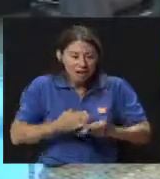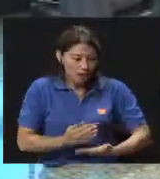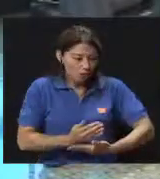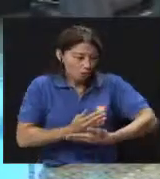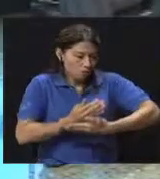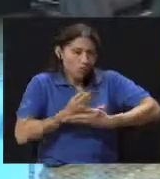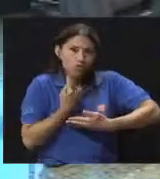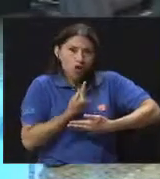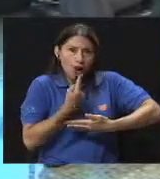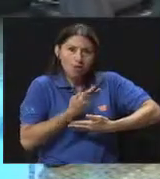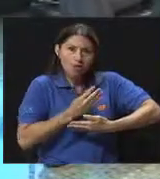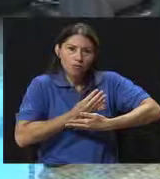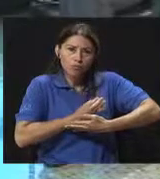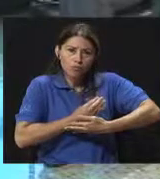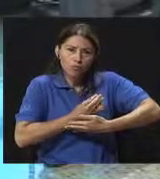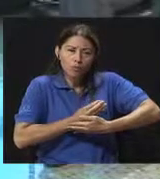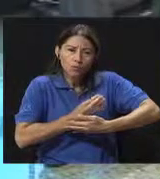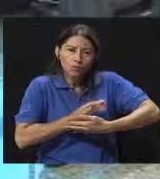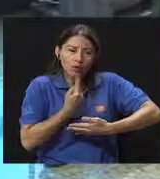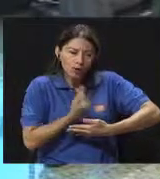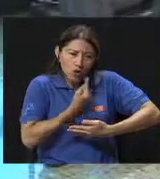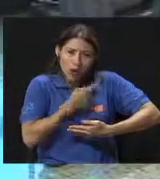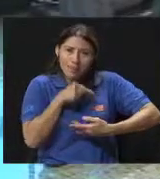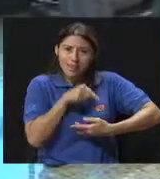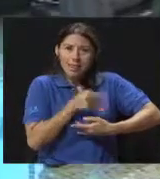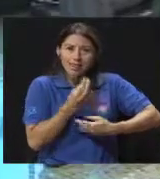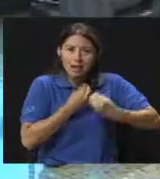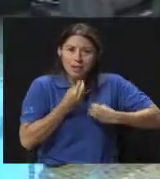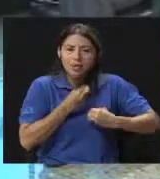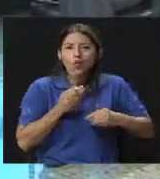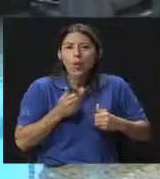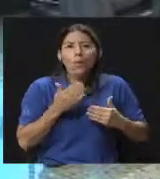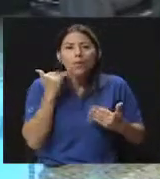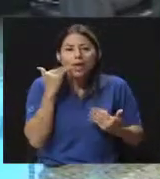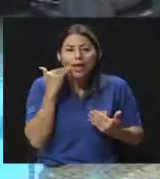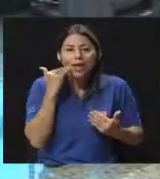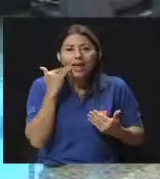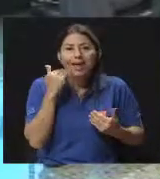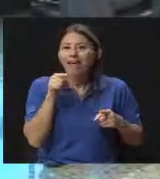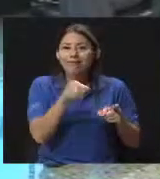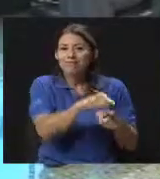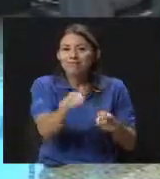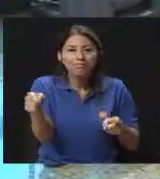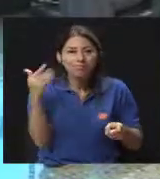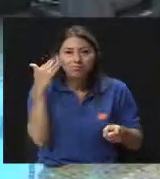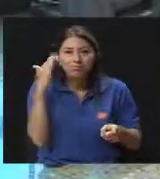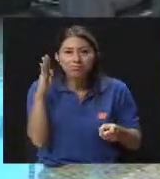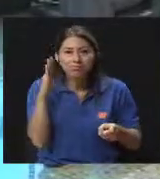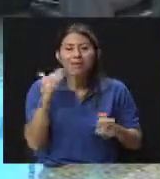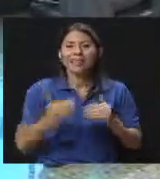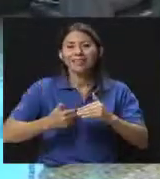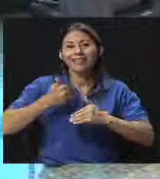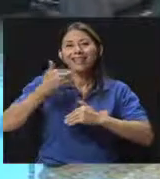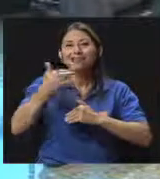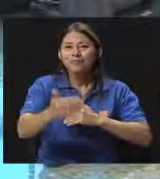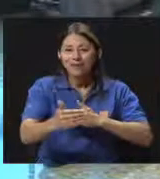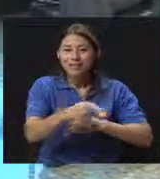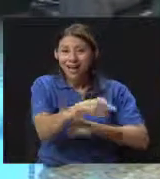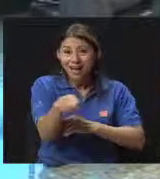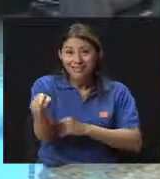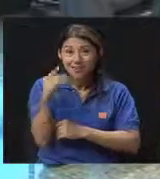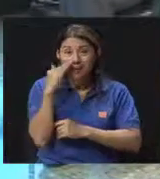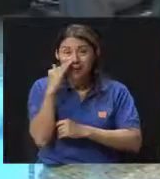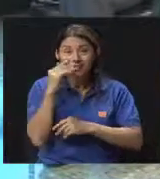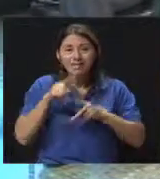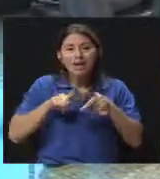forma exclusiva. Una serie de temas. Y posteriormente a eso, damos orientación a las mamás cómo comenzar ese